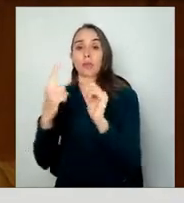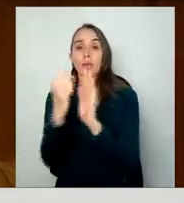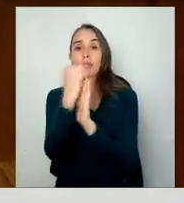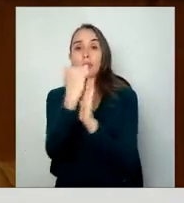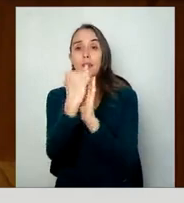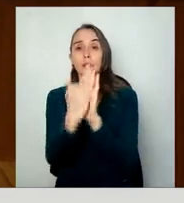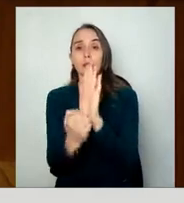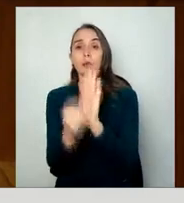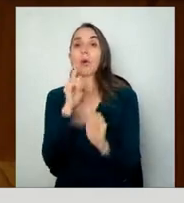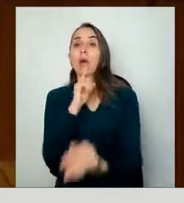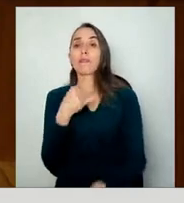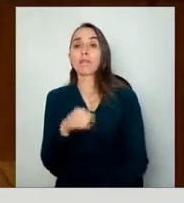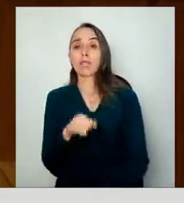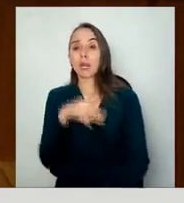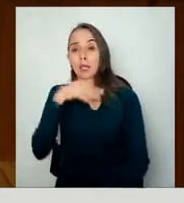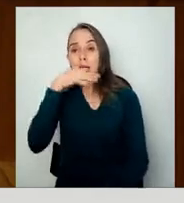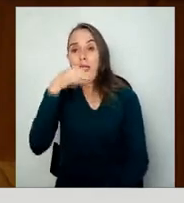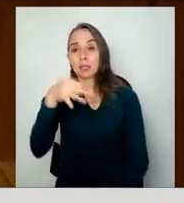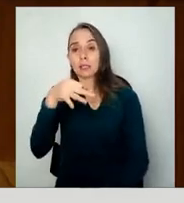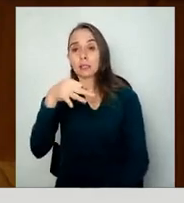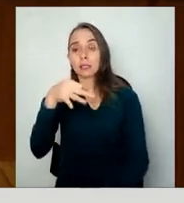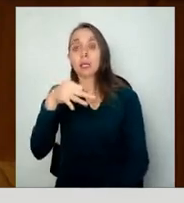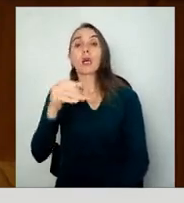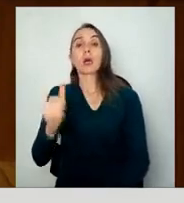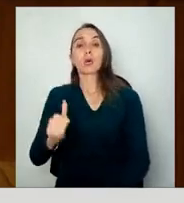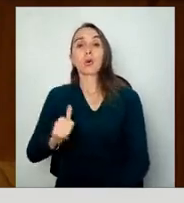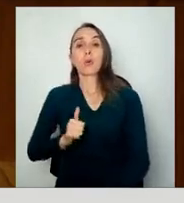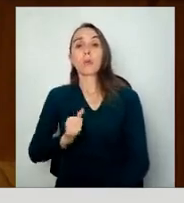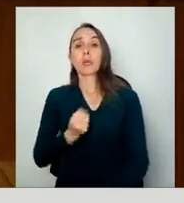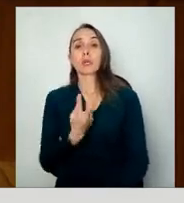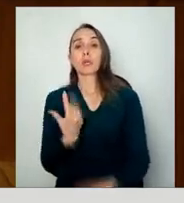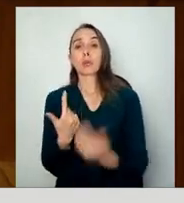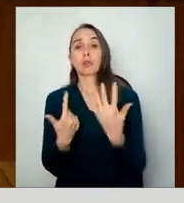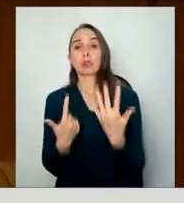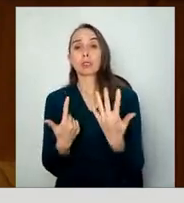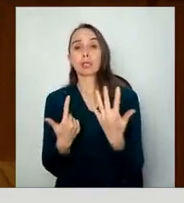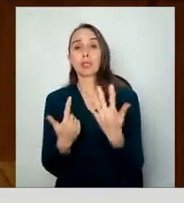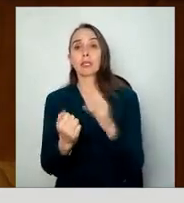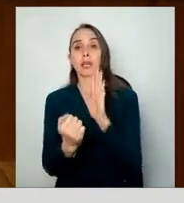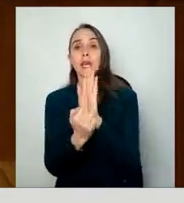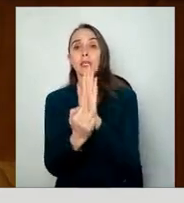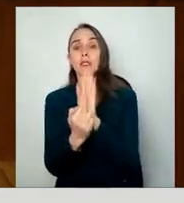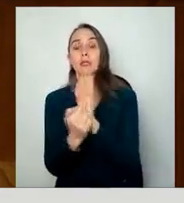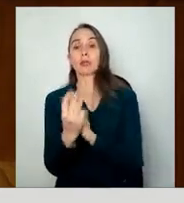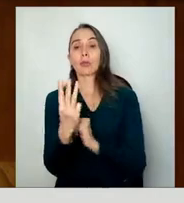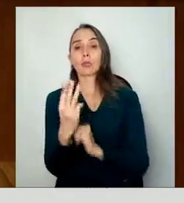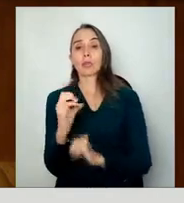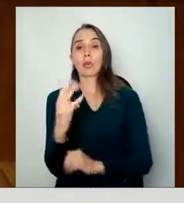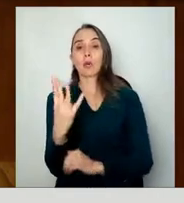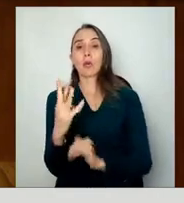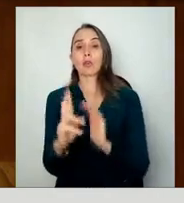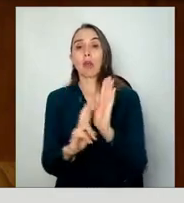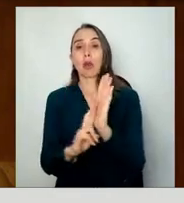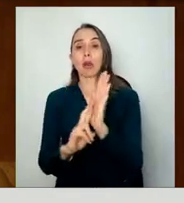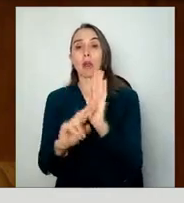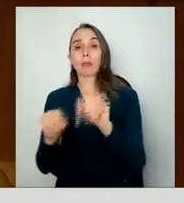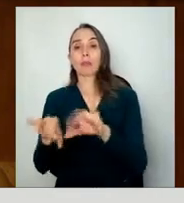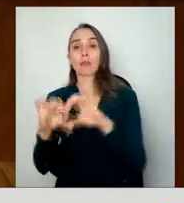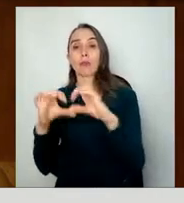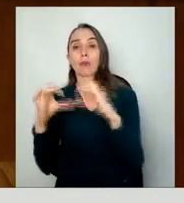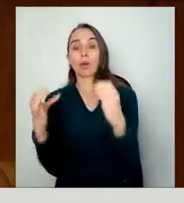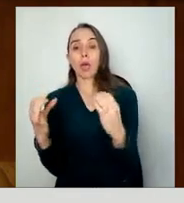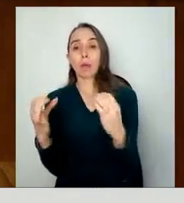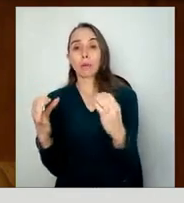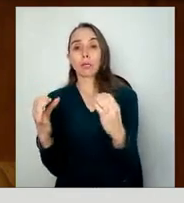manifestar que de conformidad lo establecieron el número siete del artículo 304 del reglamento de esta cámara la